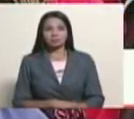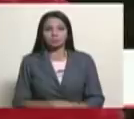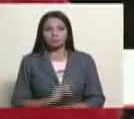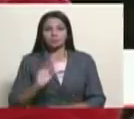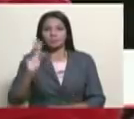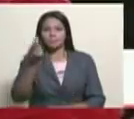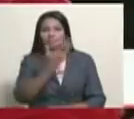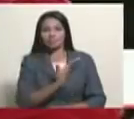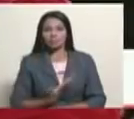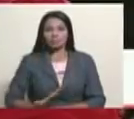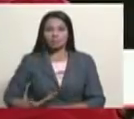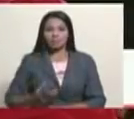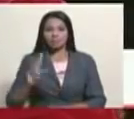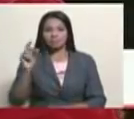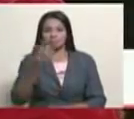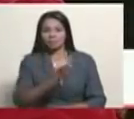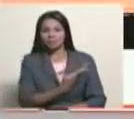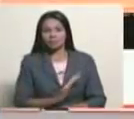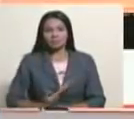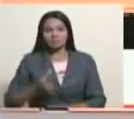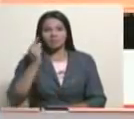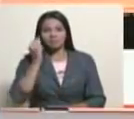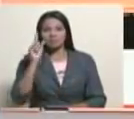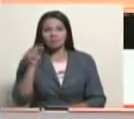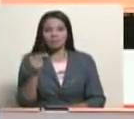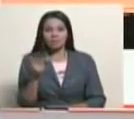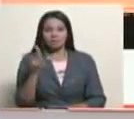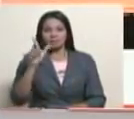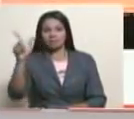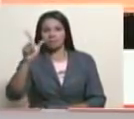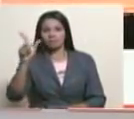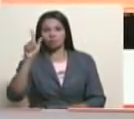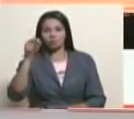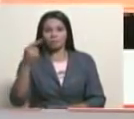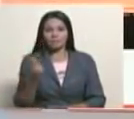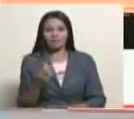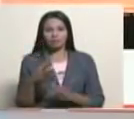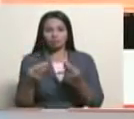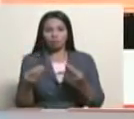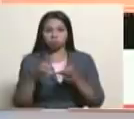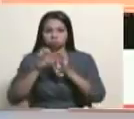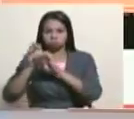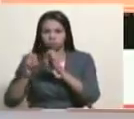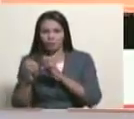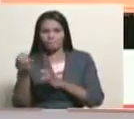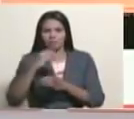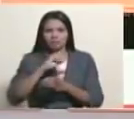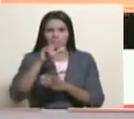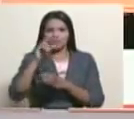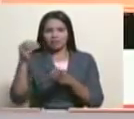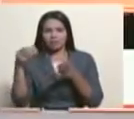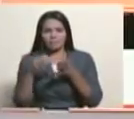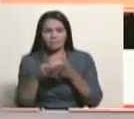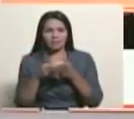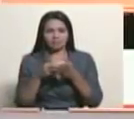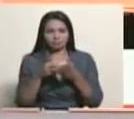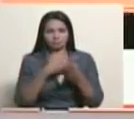vicepresidentes, vicepresidentas del Partido Socialista, se ha hecho el cálculo, más de 30 mil millones de